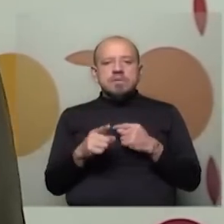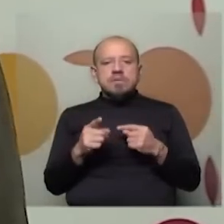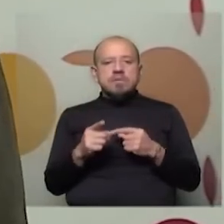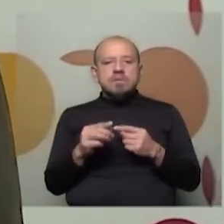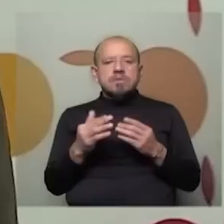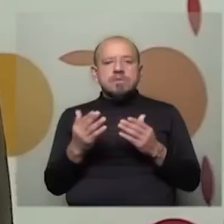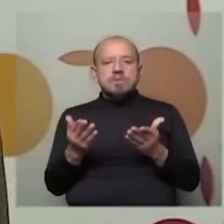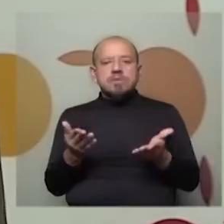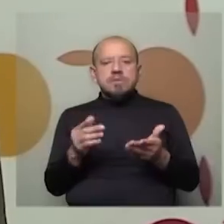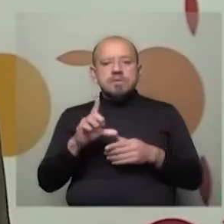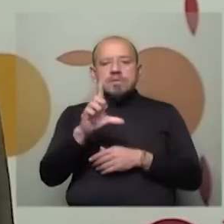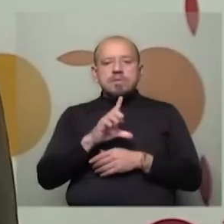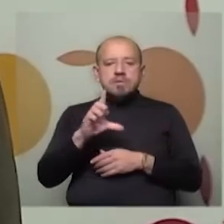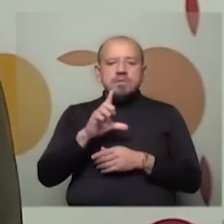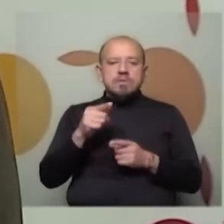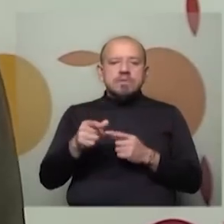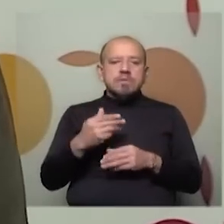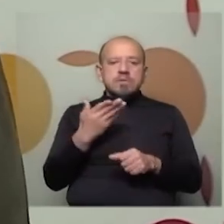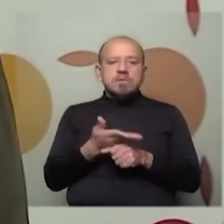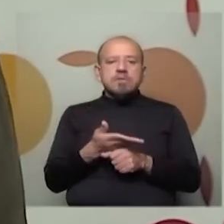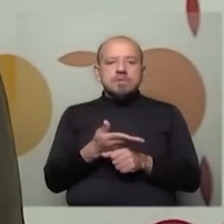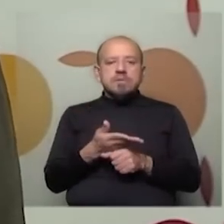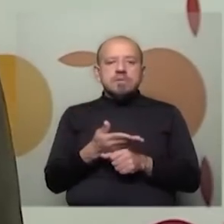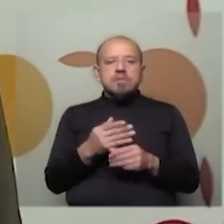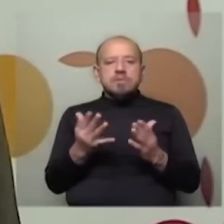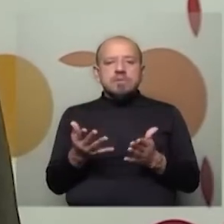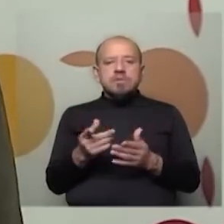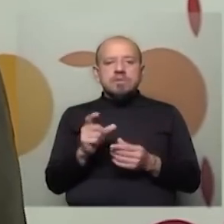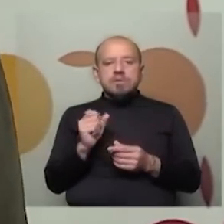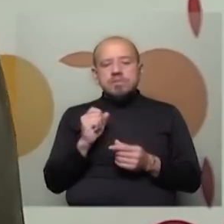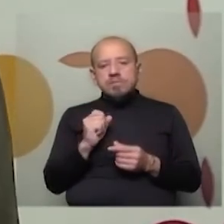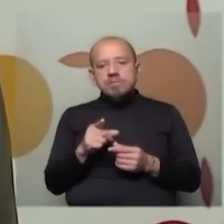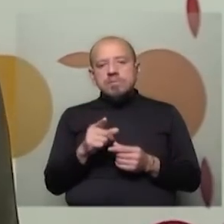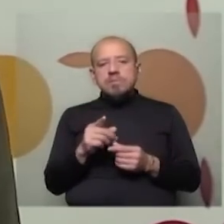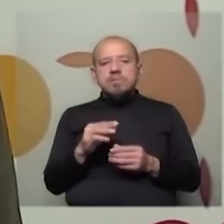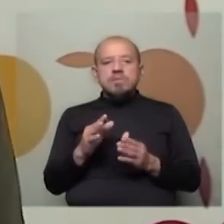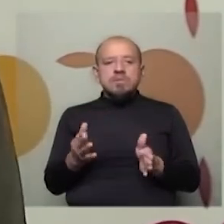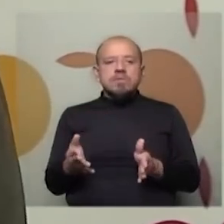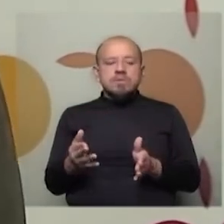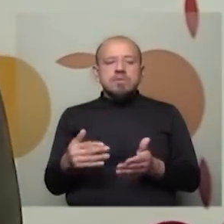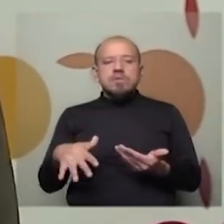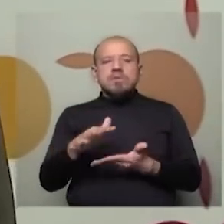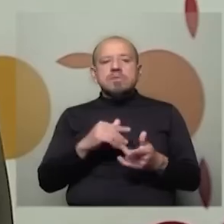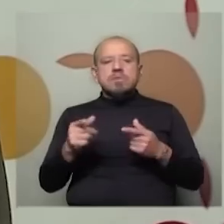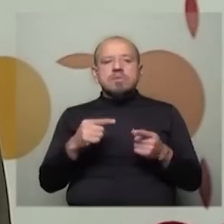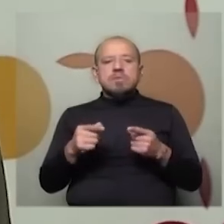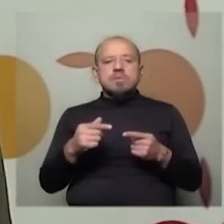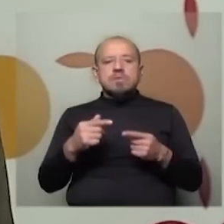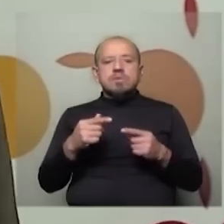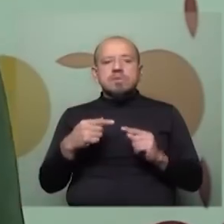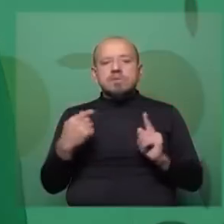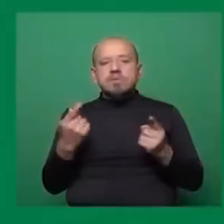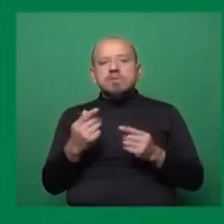envía a los liceos el pedido a su vez propio digamos de ella sobre la situación de los salones